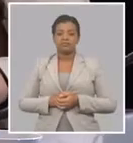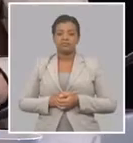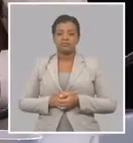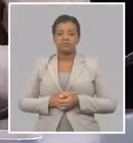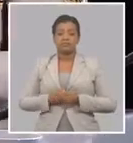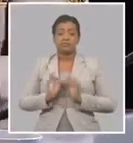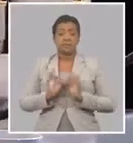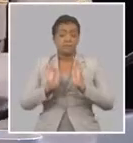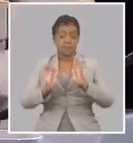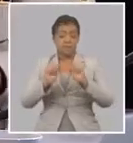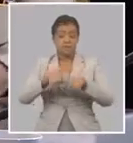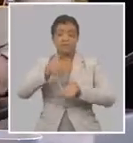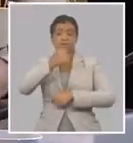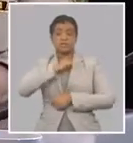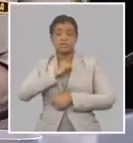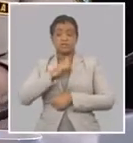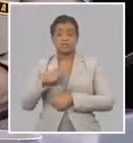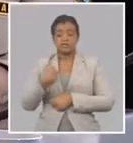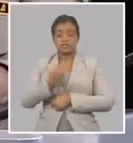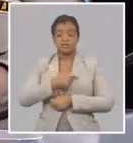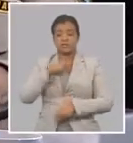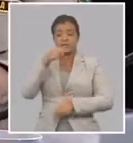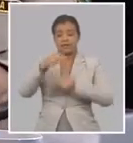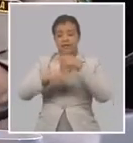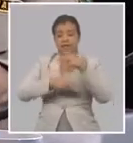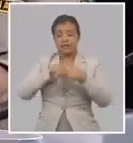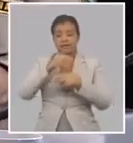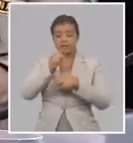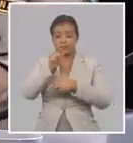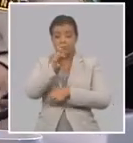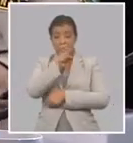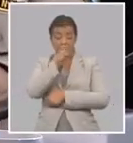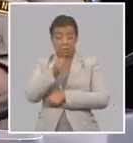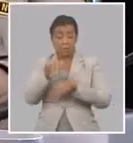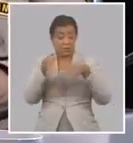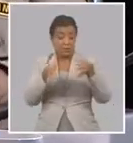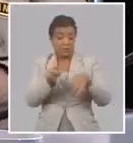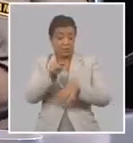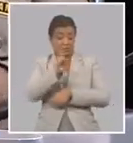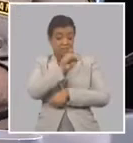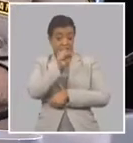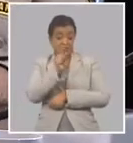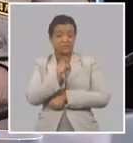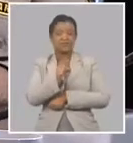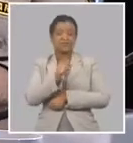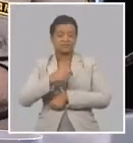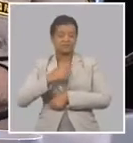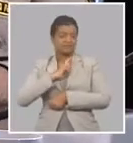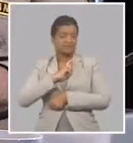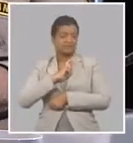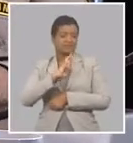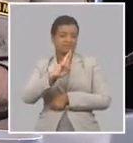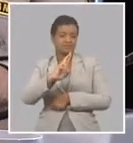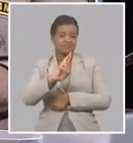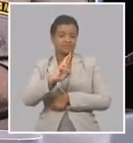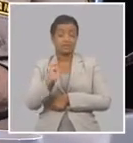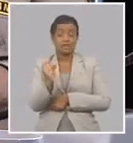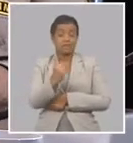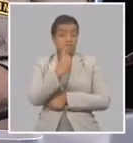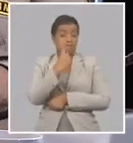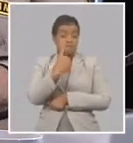facilidades que hemos realizado y que tiene que ver con la pregunta que usted me estaba realizando en primer